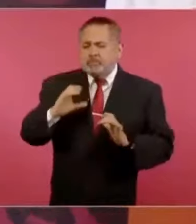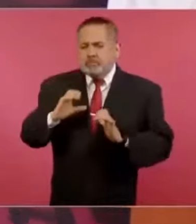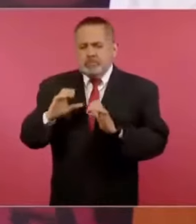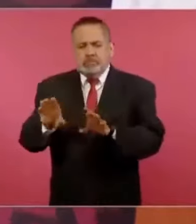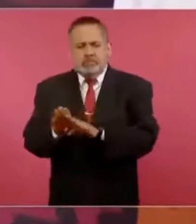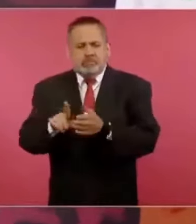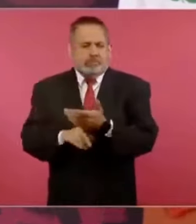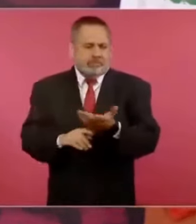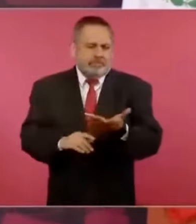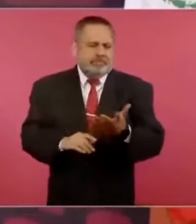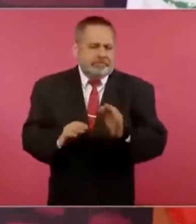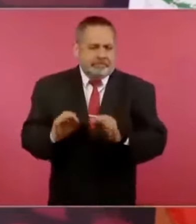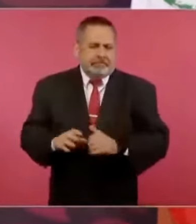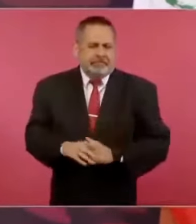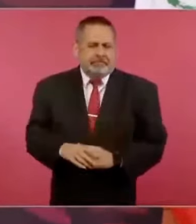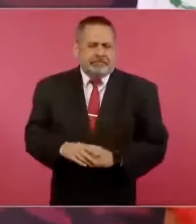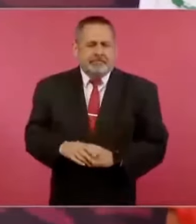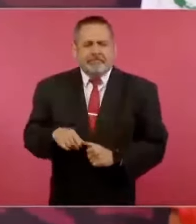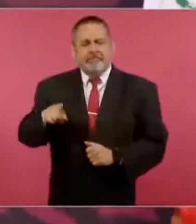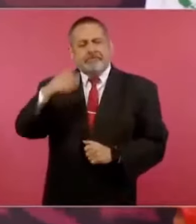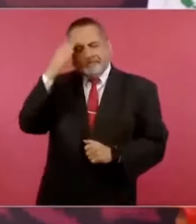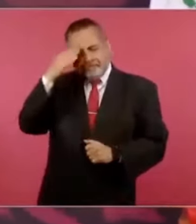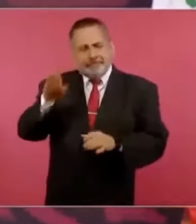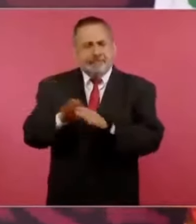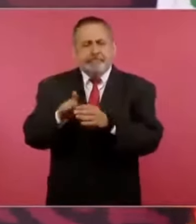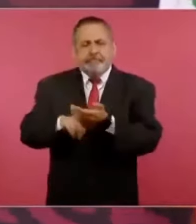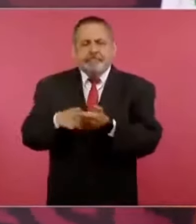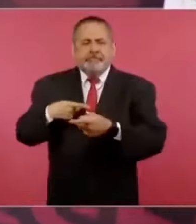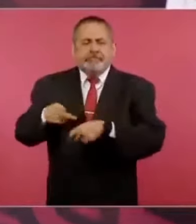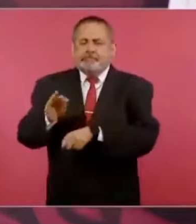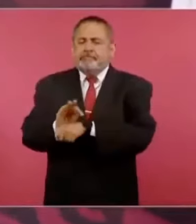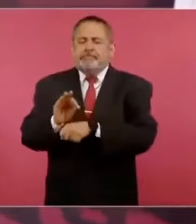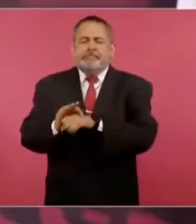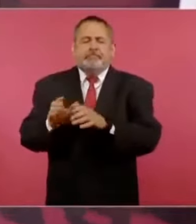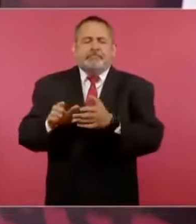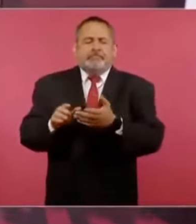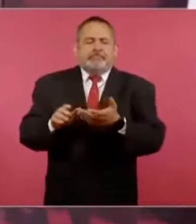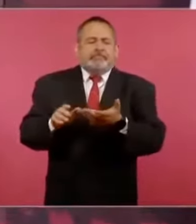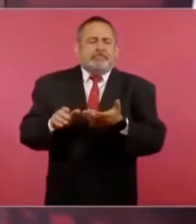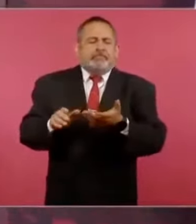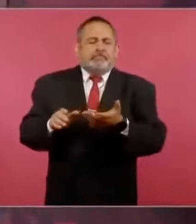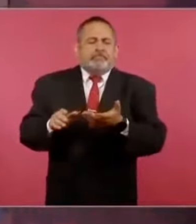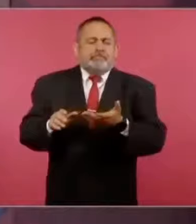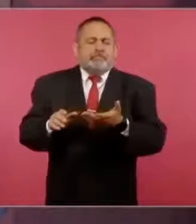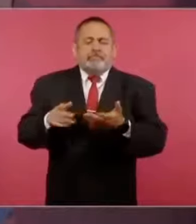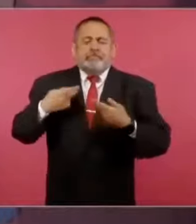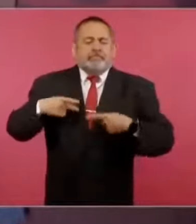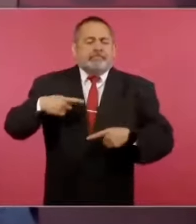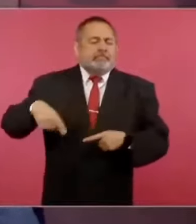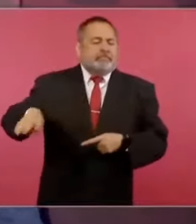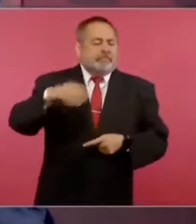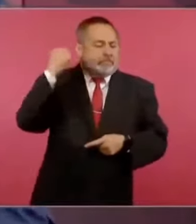Y además sabe que todo esto es en beneficio de los acapulqueños.